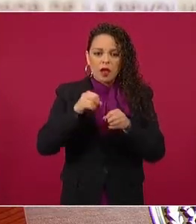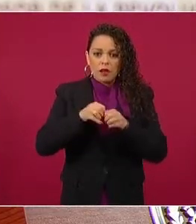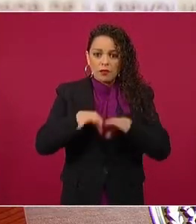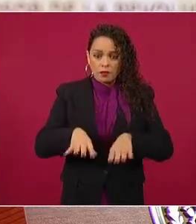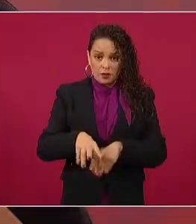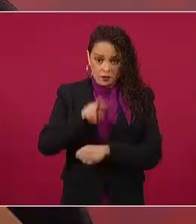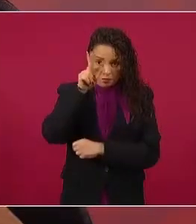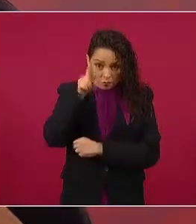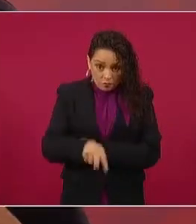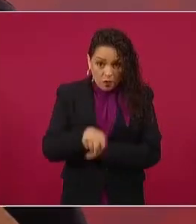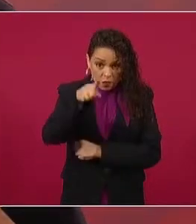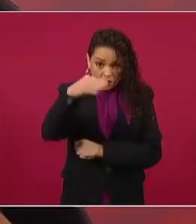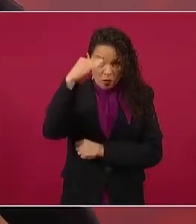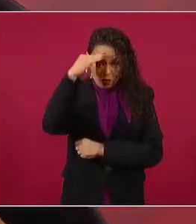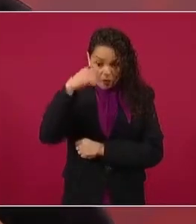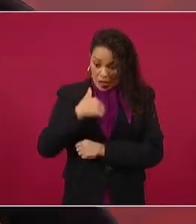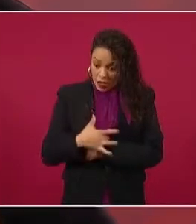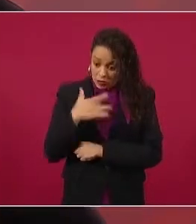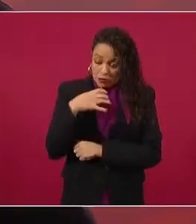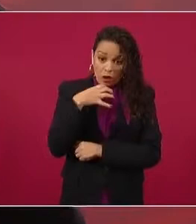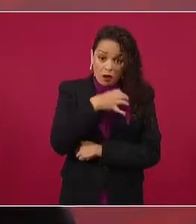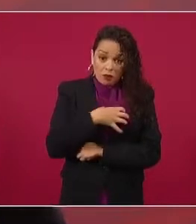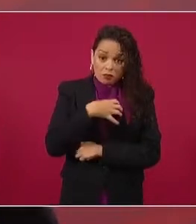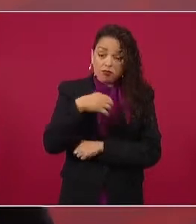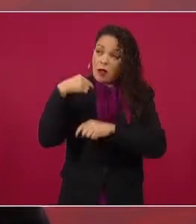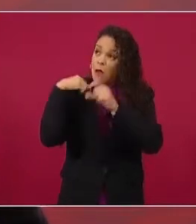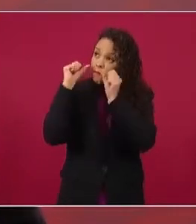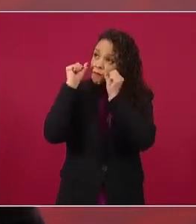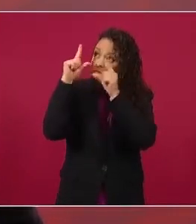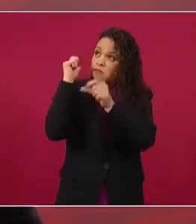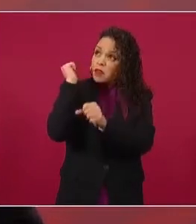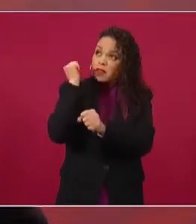levantarse temprano y lo primero